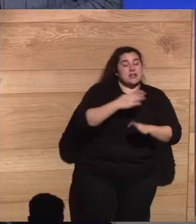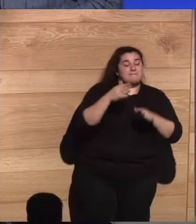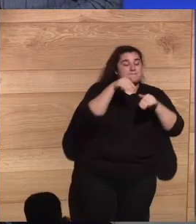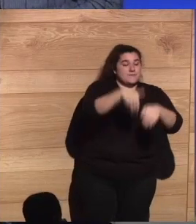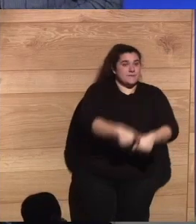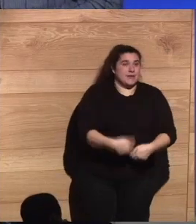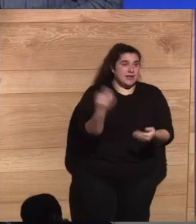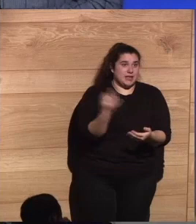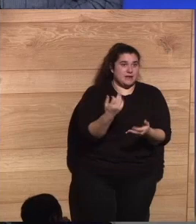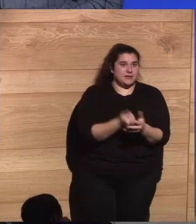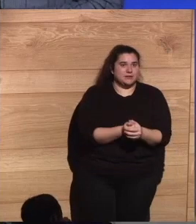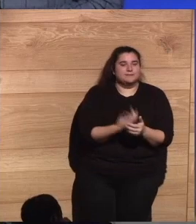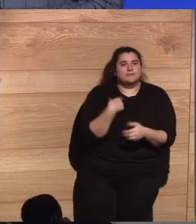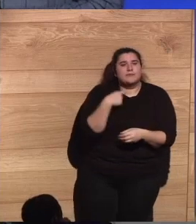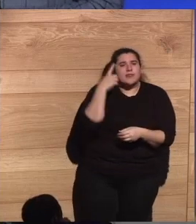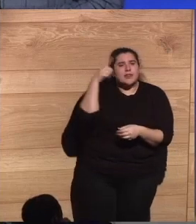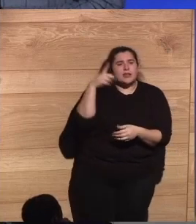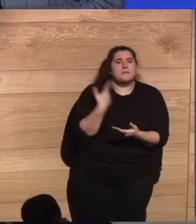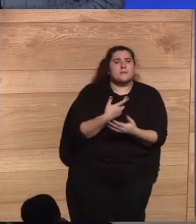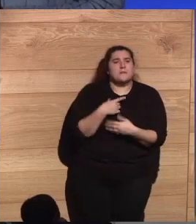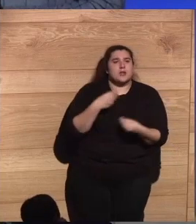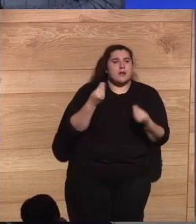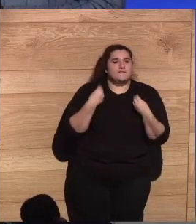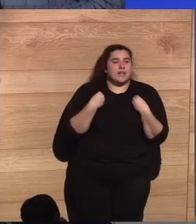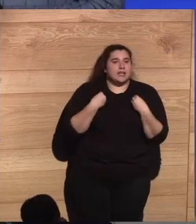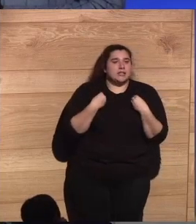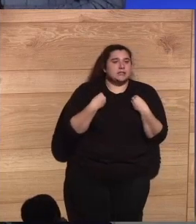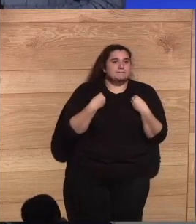decir, cómo vivía él también, la